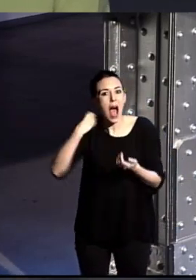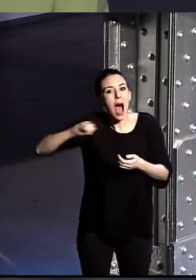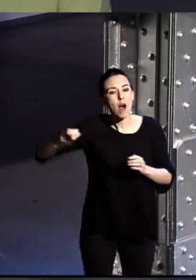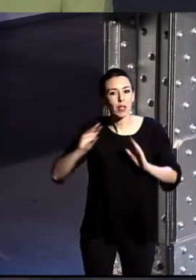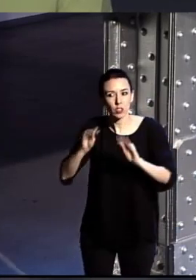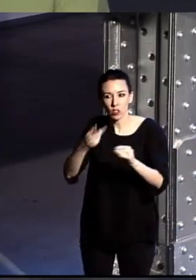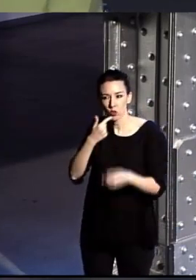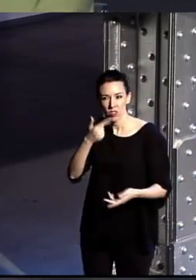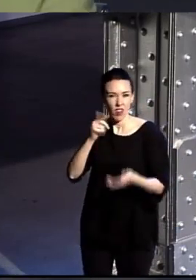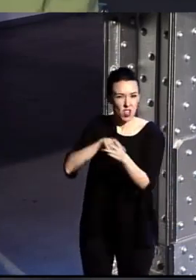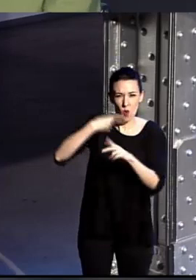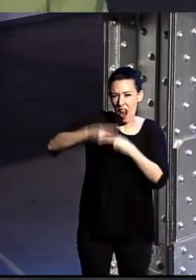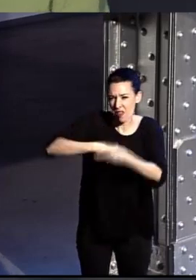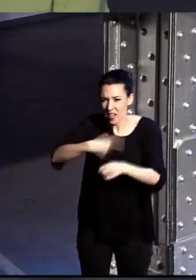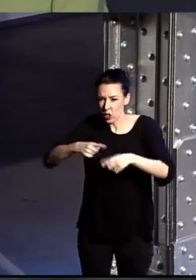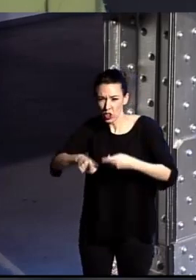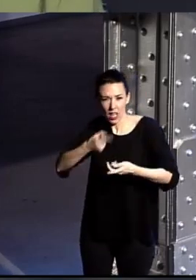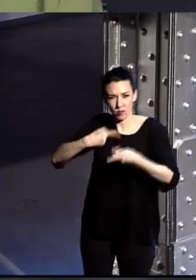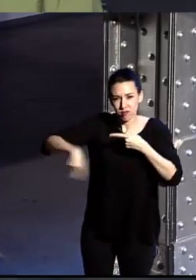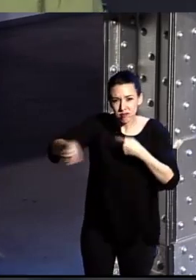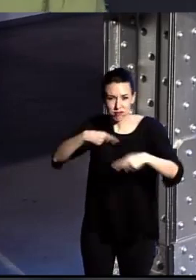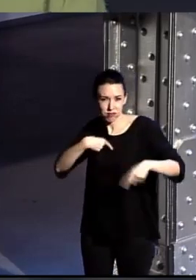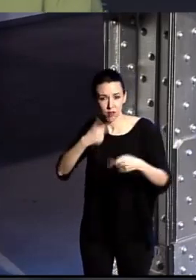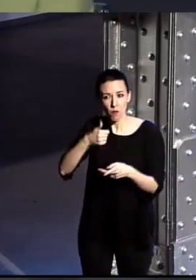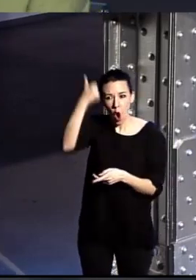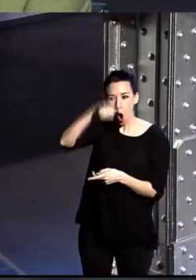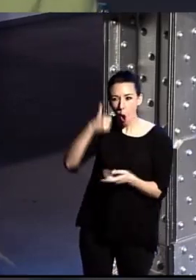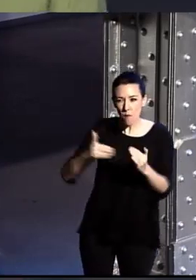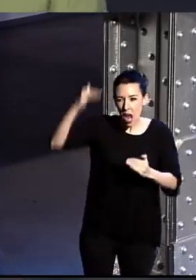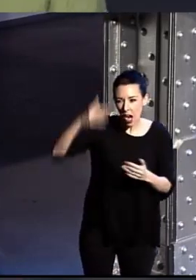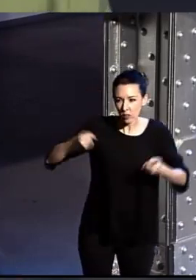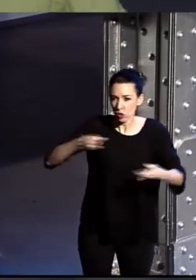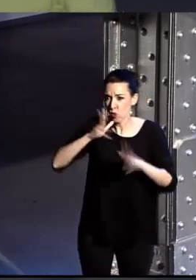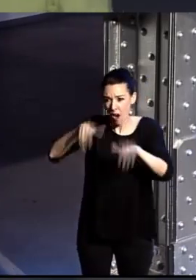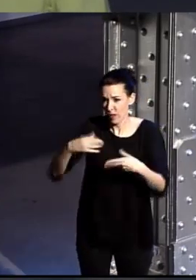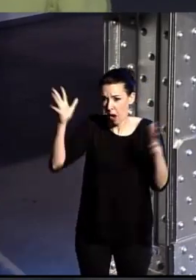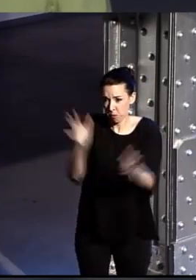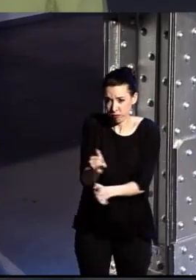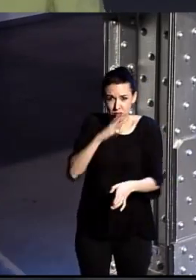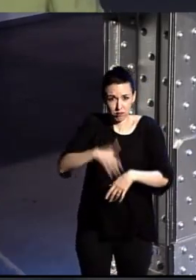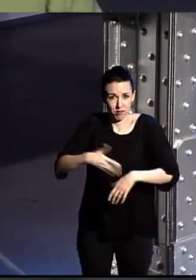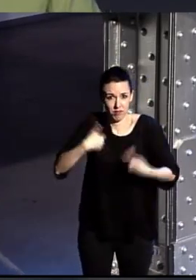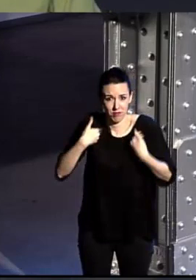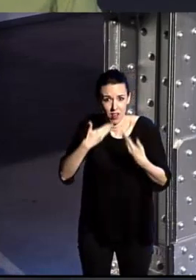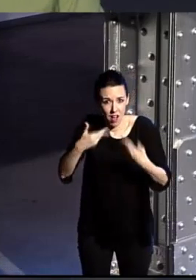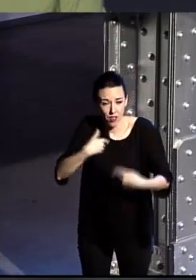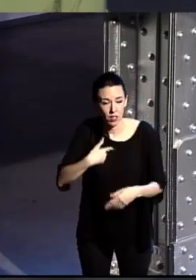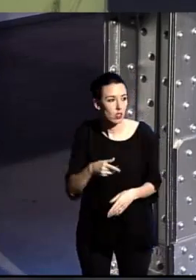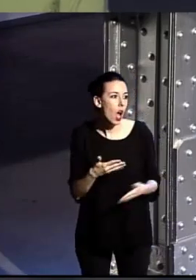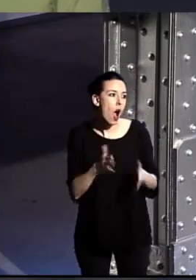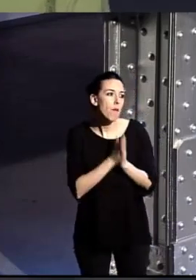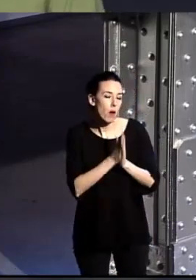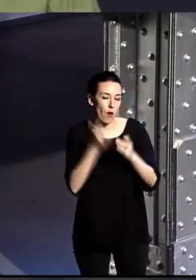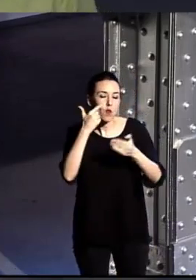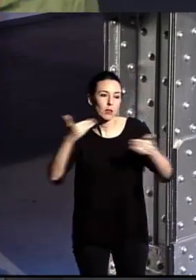te voy a aplastar, te voy a hacer de todo, o sea, no va a quedar nada del gran hombre que eres, bueno, y además con lo corpulenta que era. Haced una exposición, por